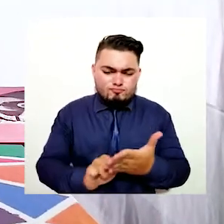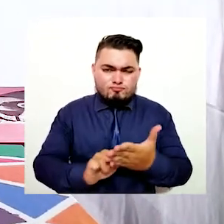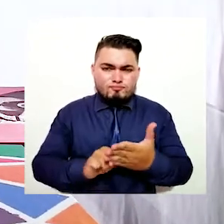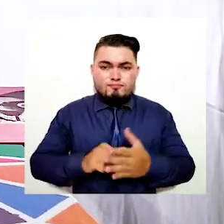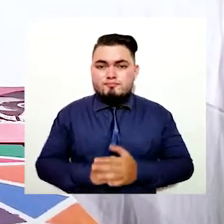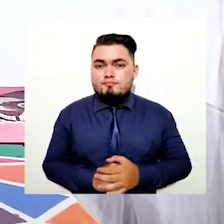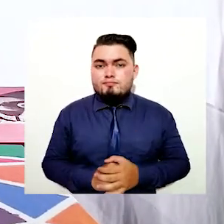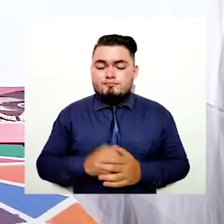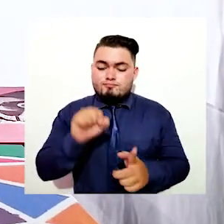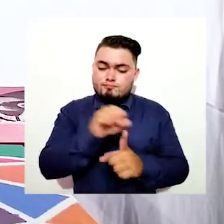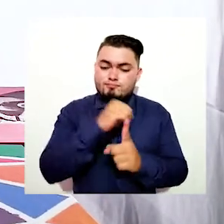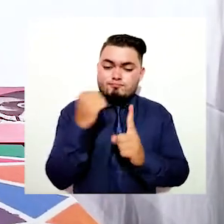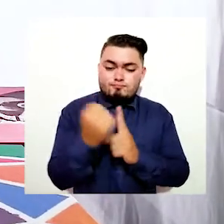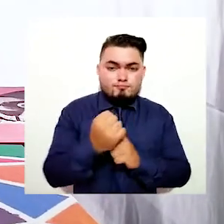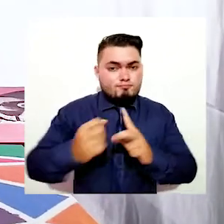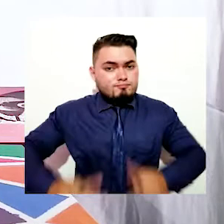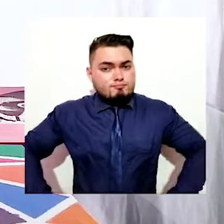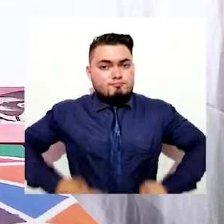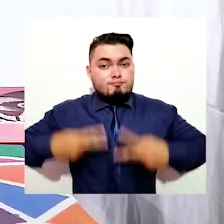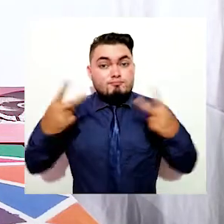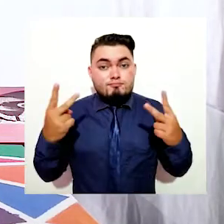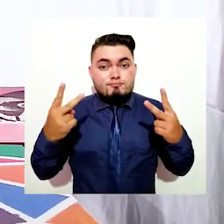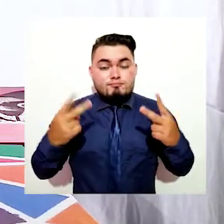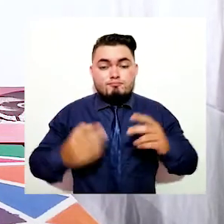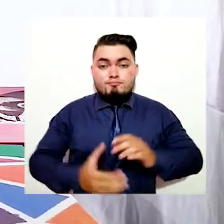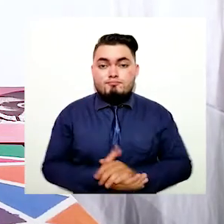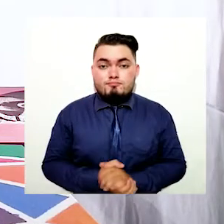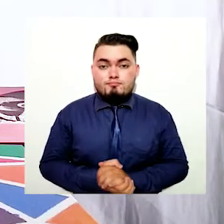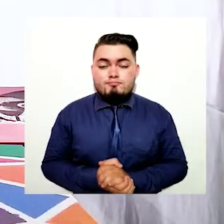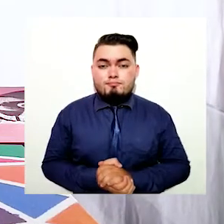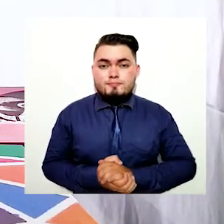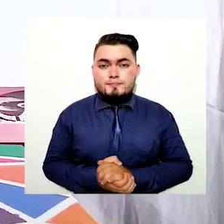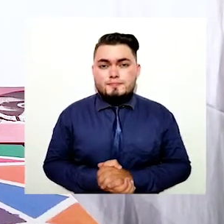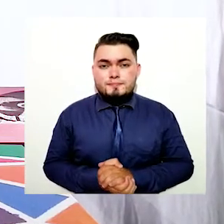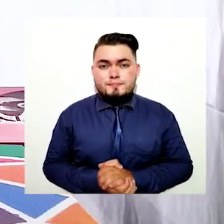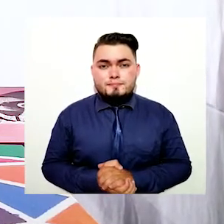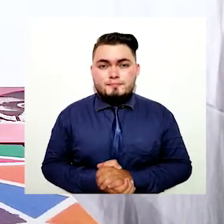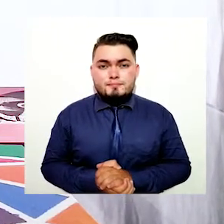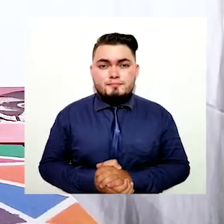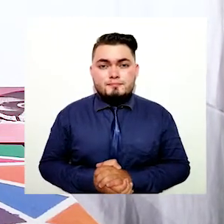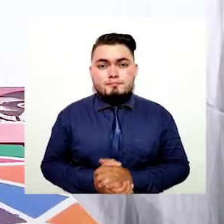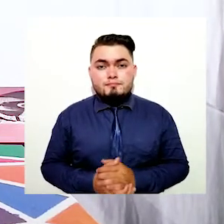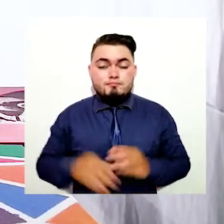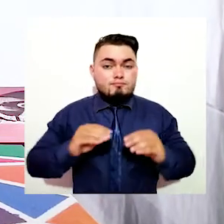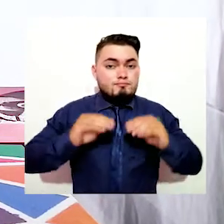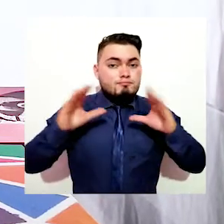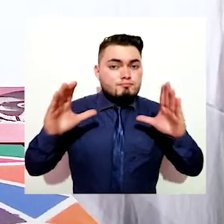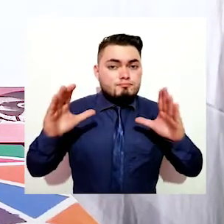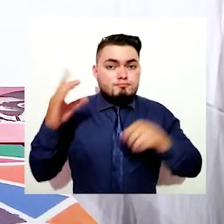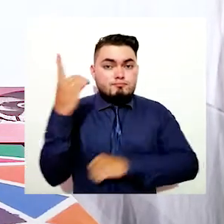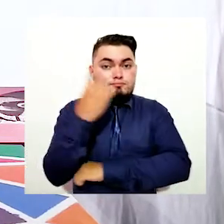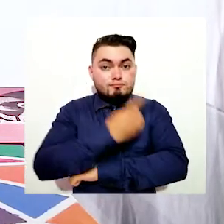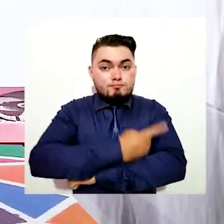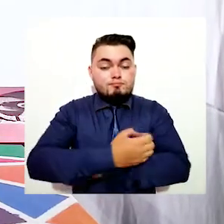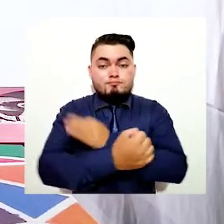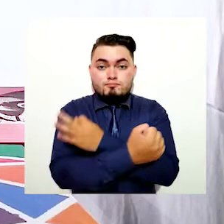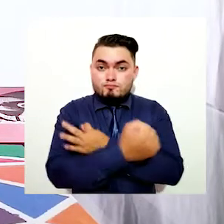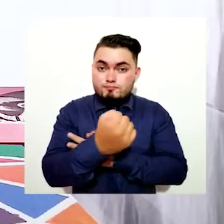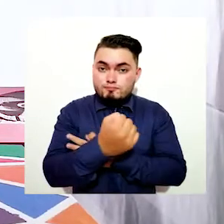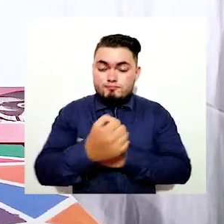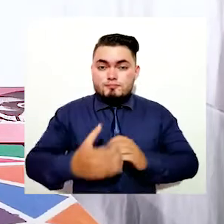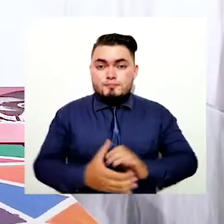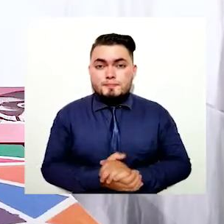identifica a la sociedad, a su estilo de vida y a la forma de verse a sí mismo. En esta mañana, en este día, en esta tarde, vamos